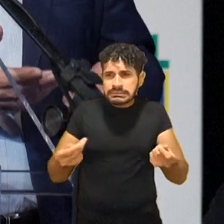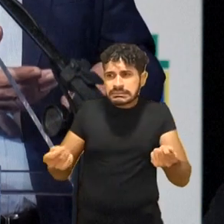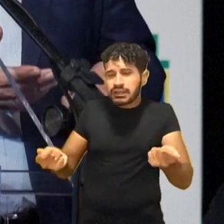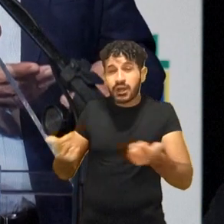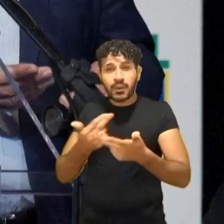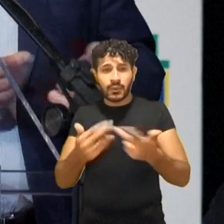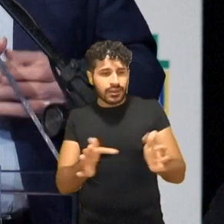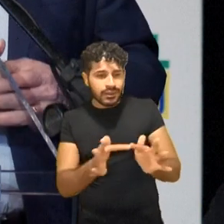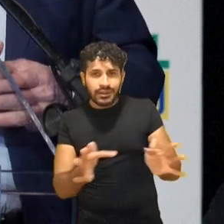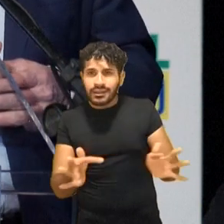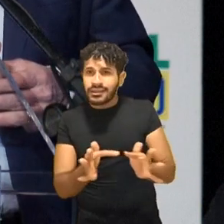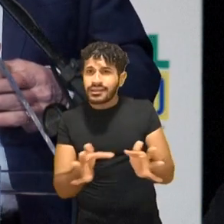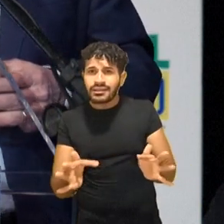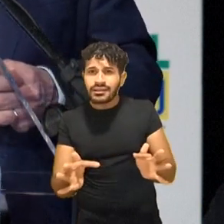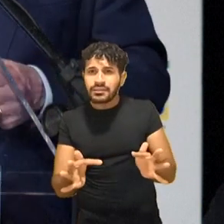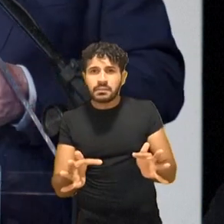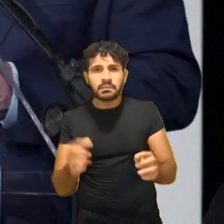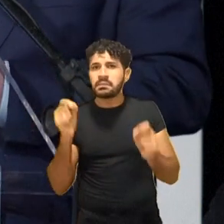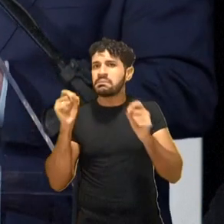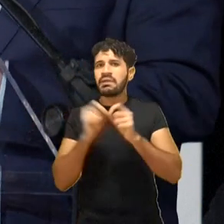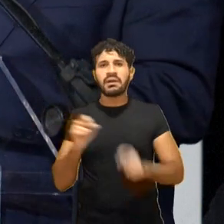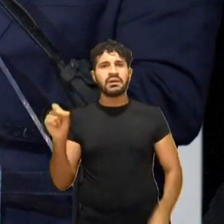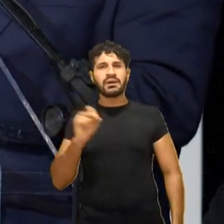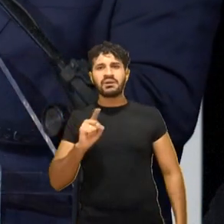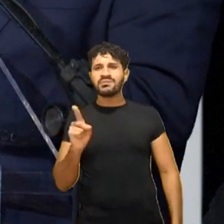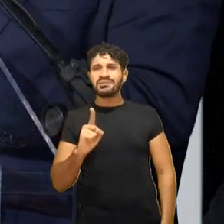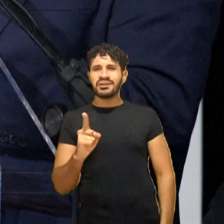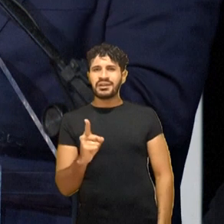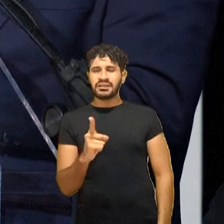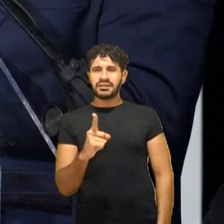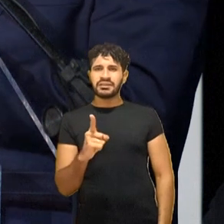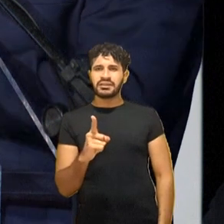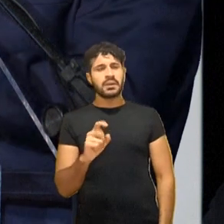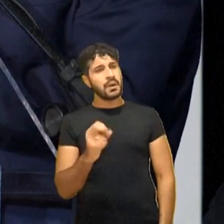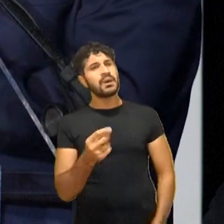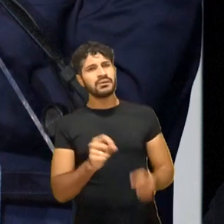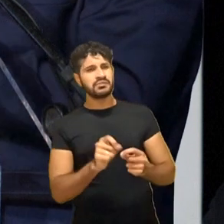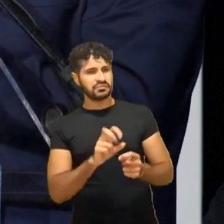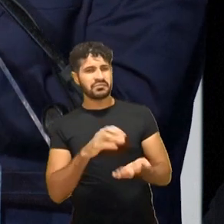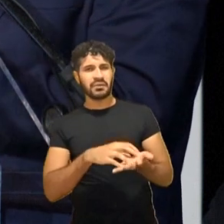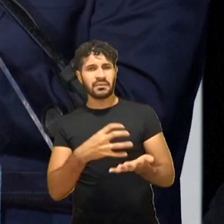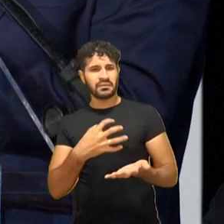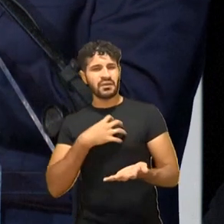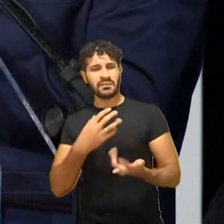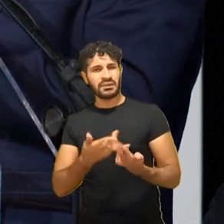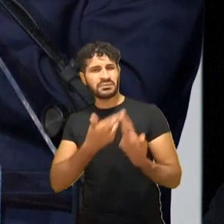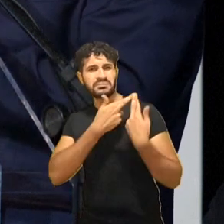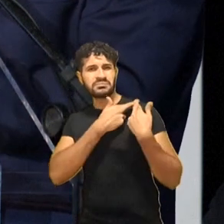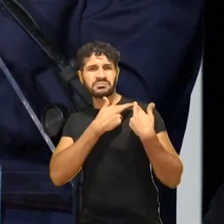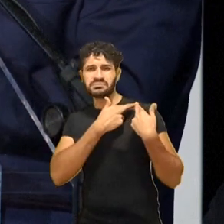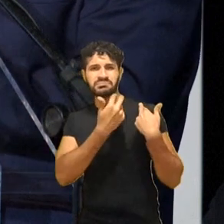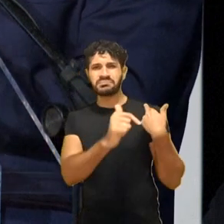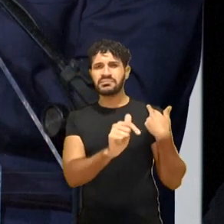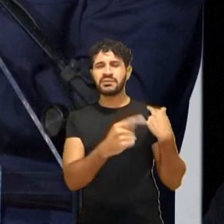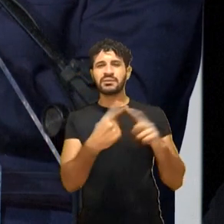no se hicieron de manera irresponsable porque el presidente prefería decir mentiras en el corralito que gobernar este